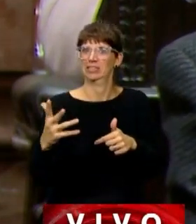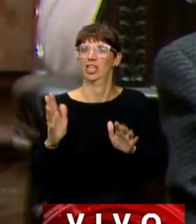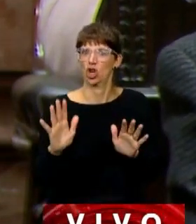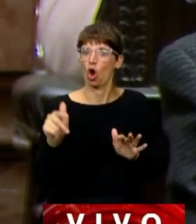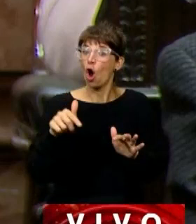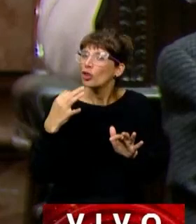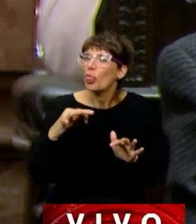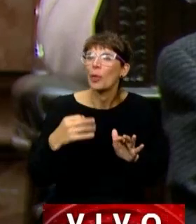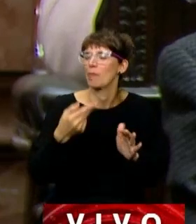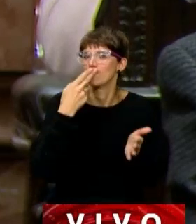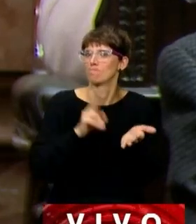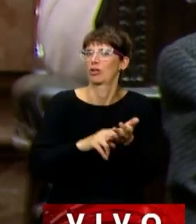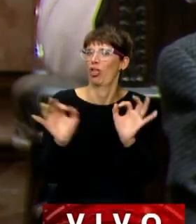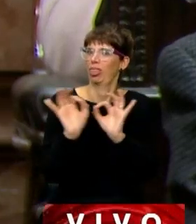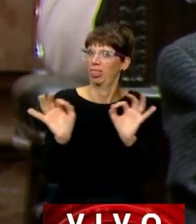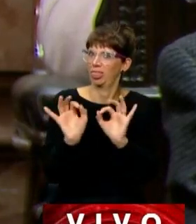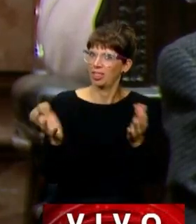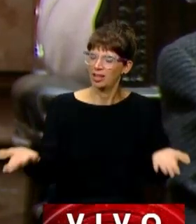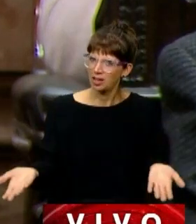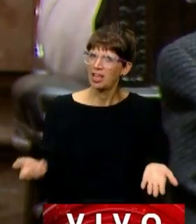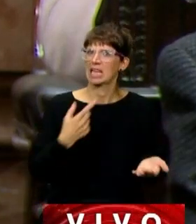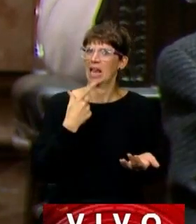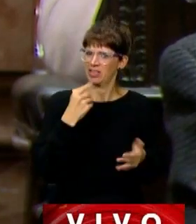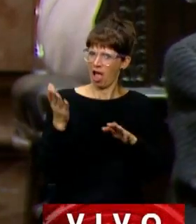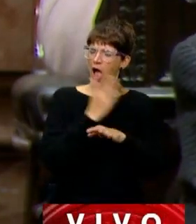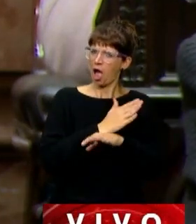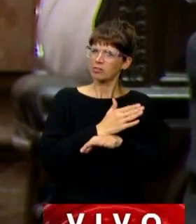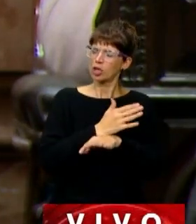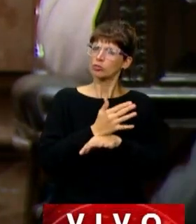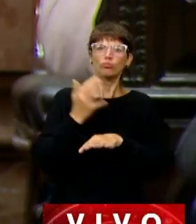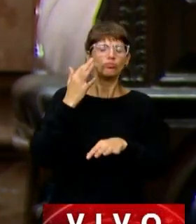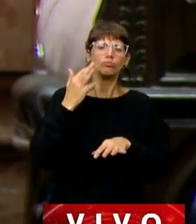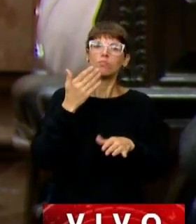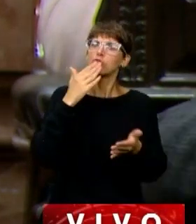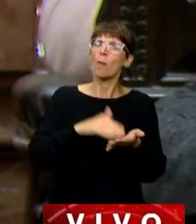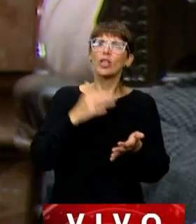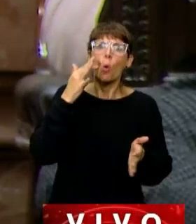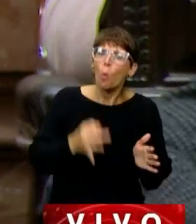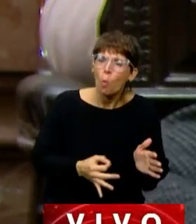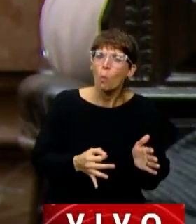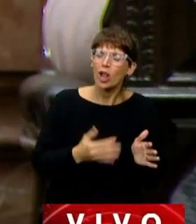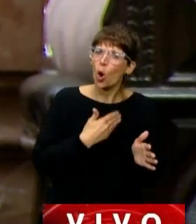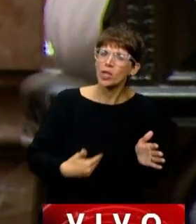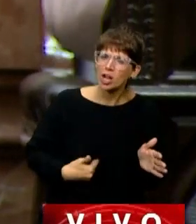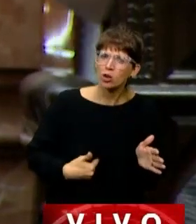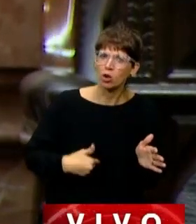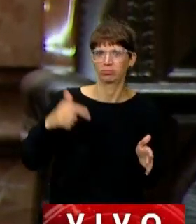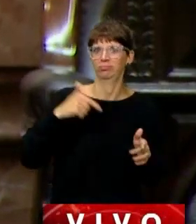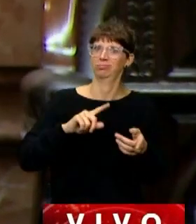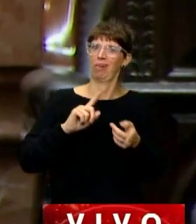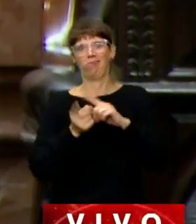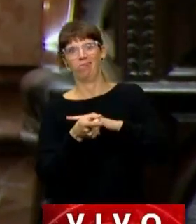estar exento, es decir, contra los compromisos que habían asumido los gobiernos, hoy estamos claramente en